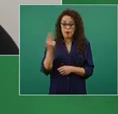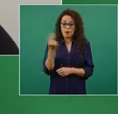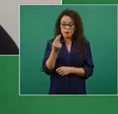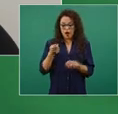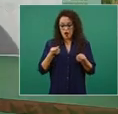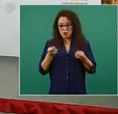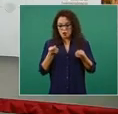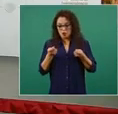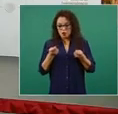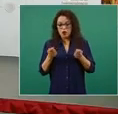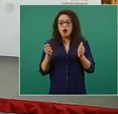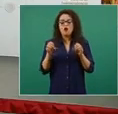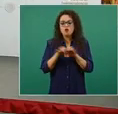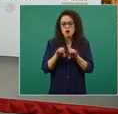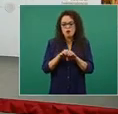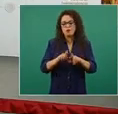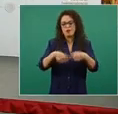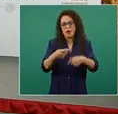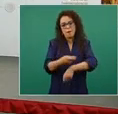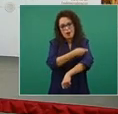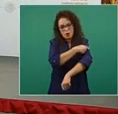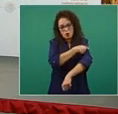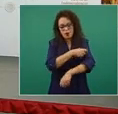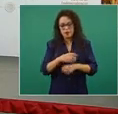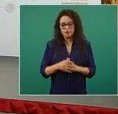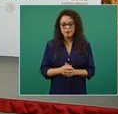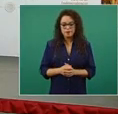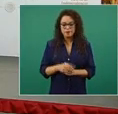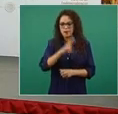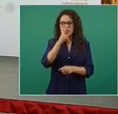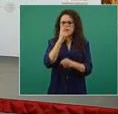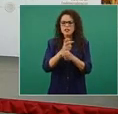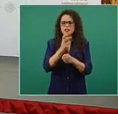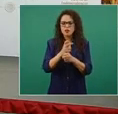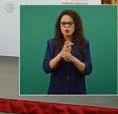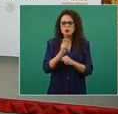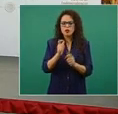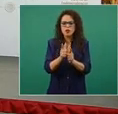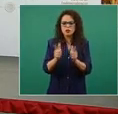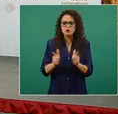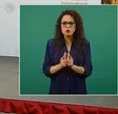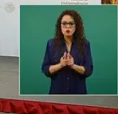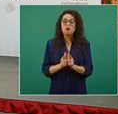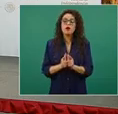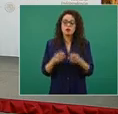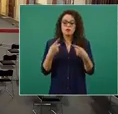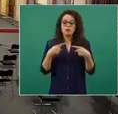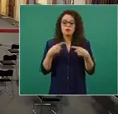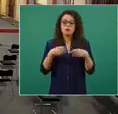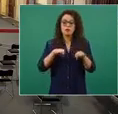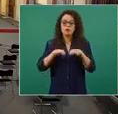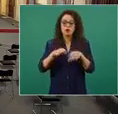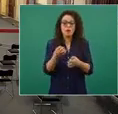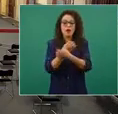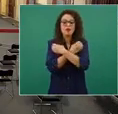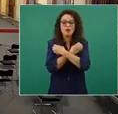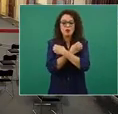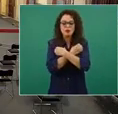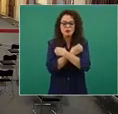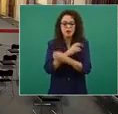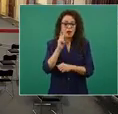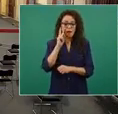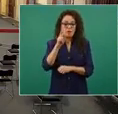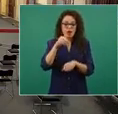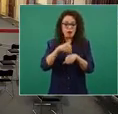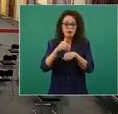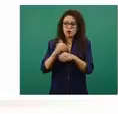a través de la aplicación de la vacuna. Un segundo grupo, que es el personal educativo, los trabajadores de la educación, el número que vemos en